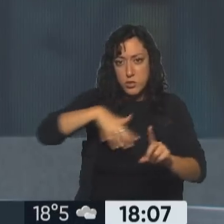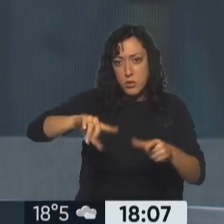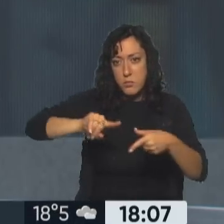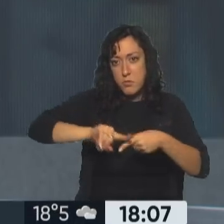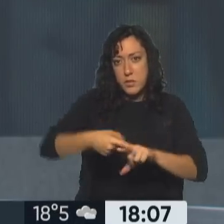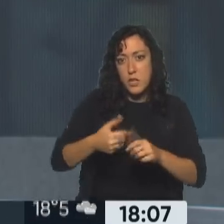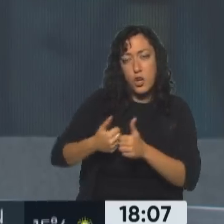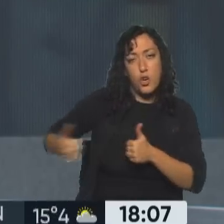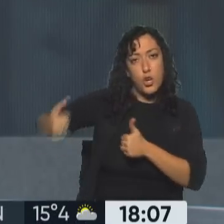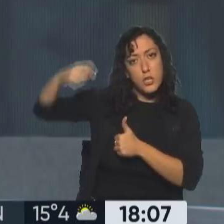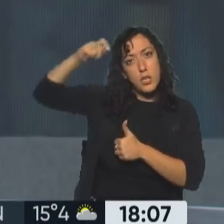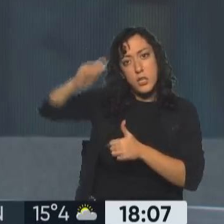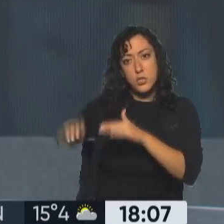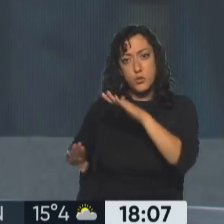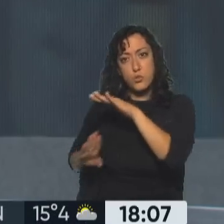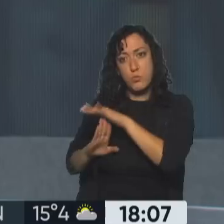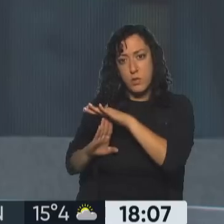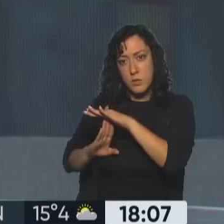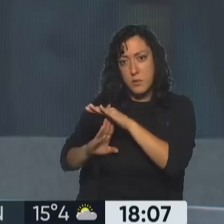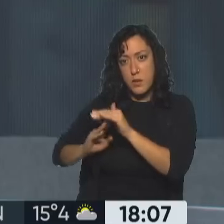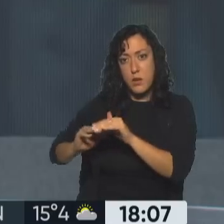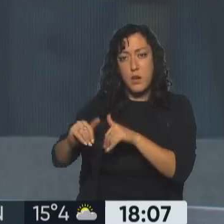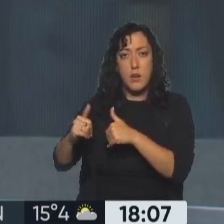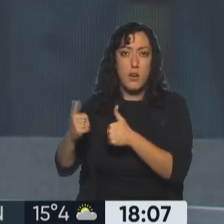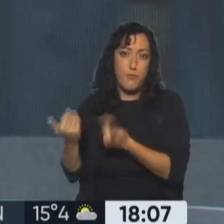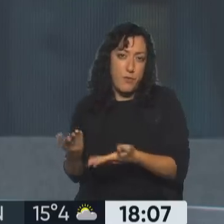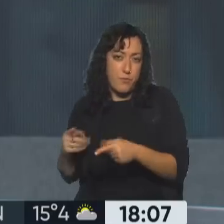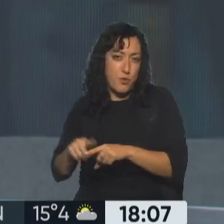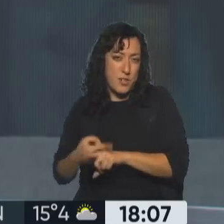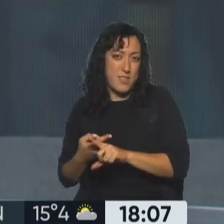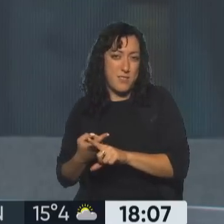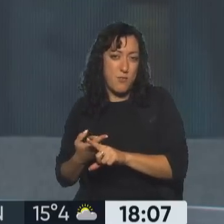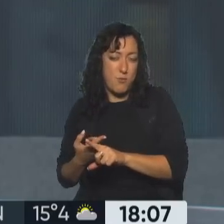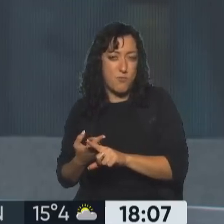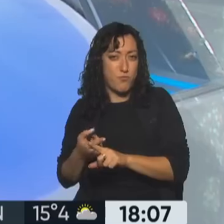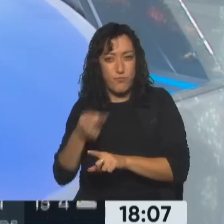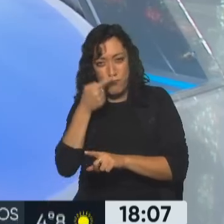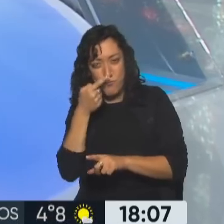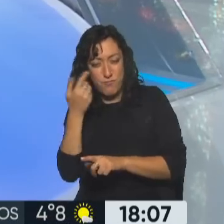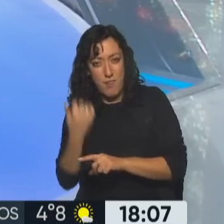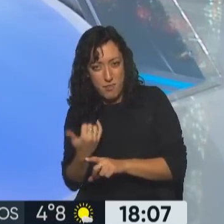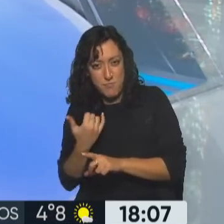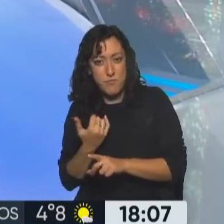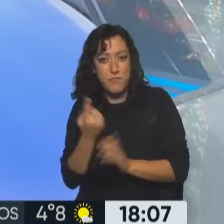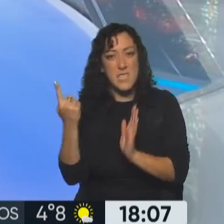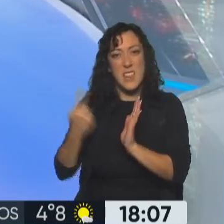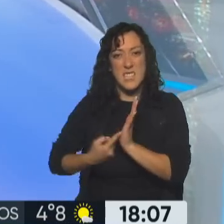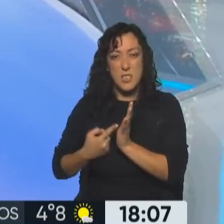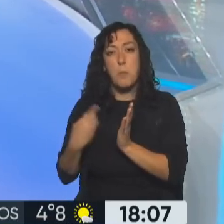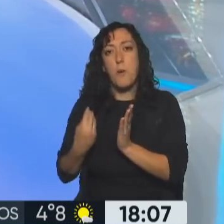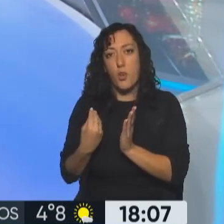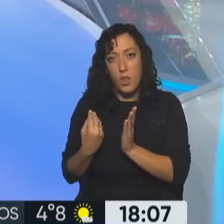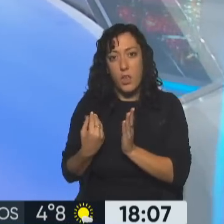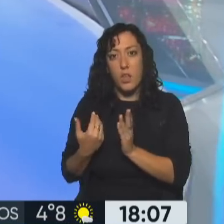de la Corte Suprema de Justicia y que está jugando en la política desde hace tiempo. Quiero decir, esto sucede, este fallo se da justamente cuando